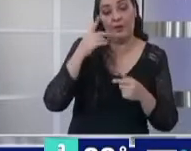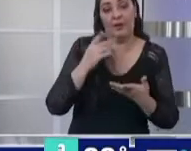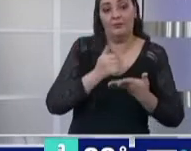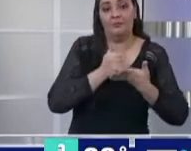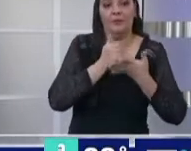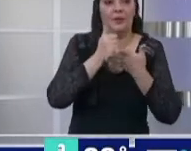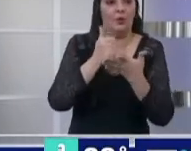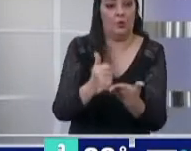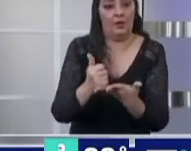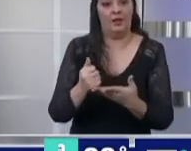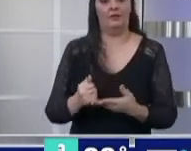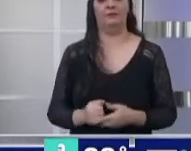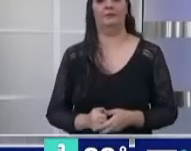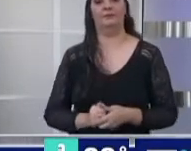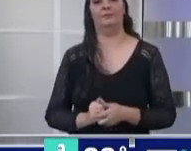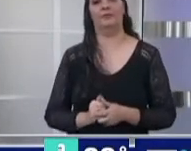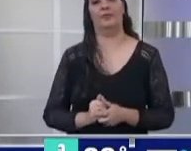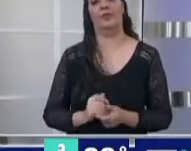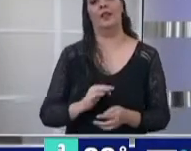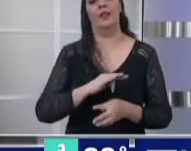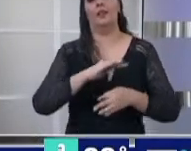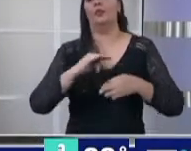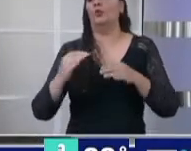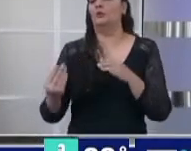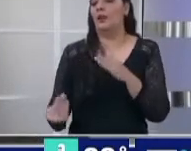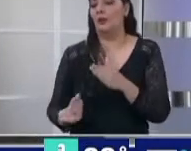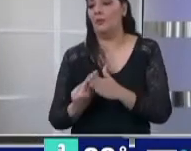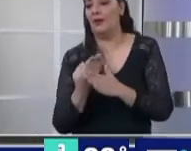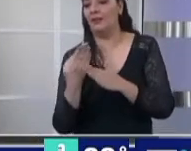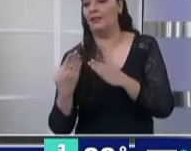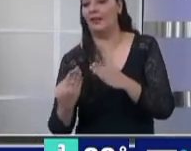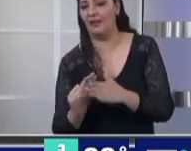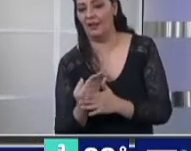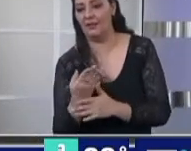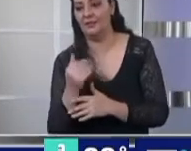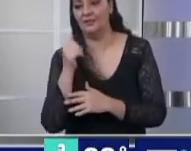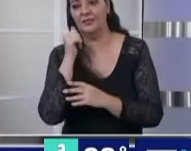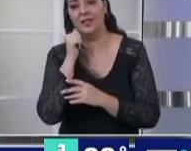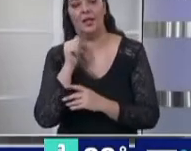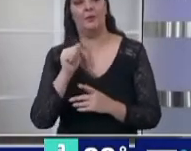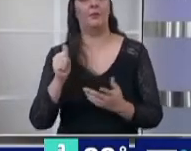Y todas las mañanas, como buen cristiano,